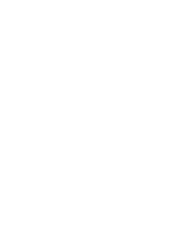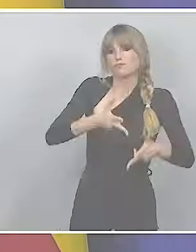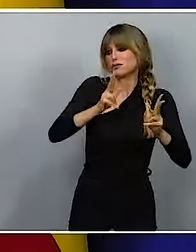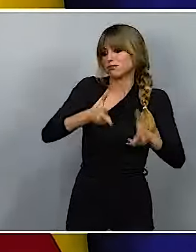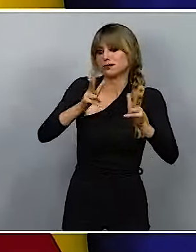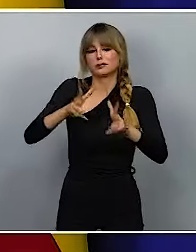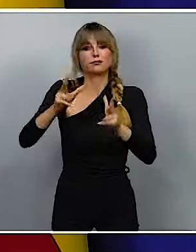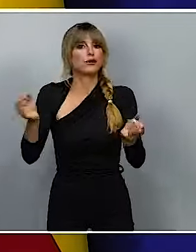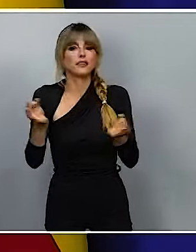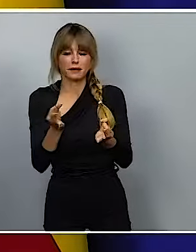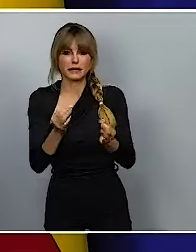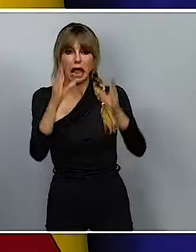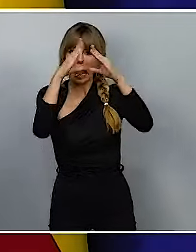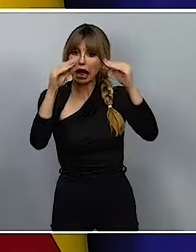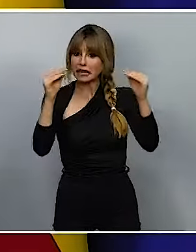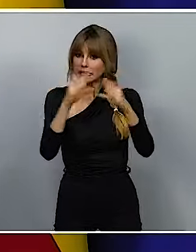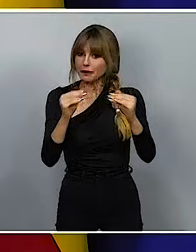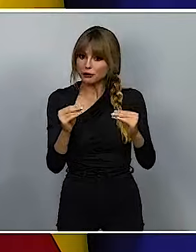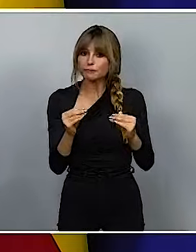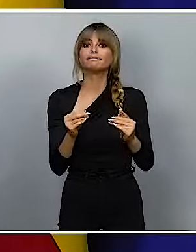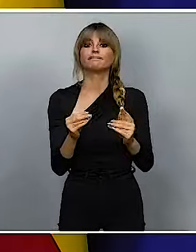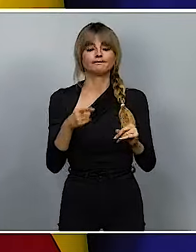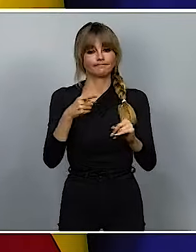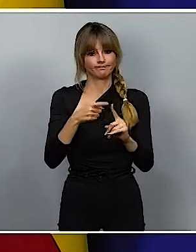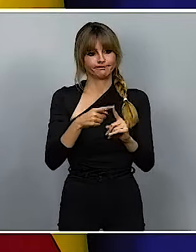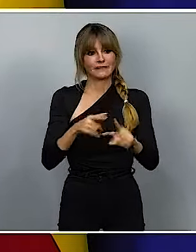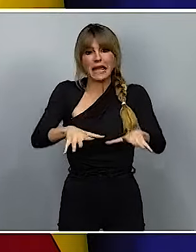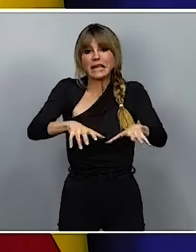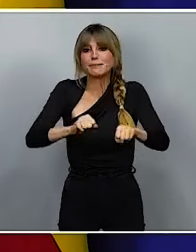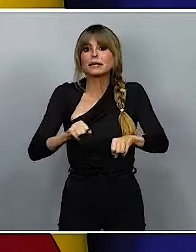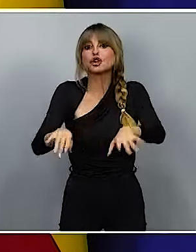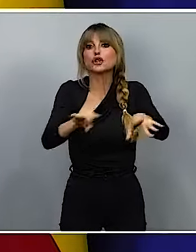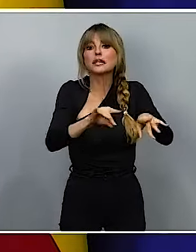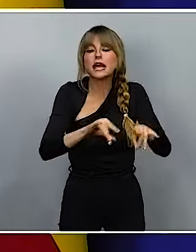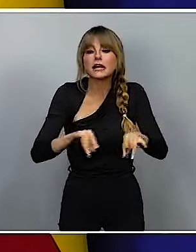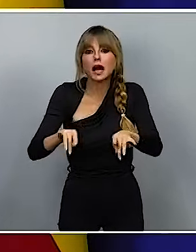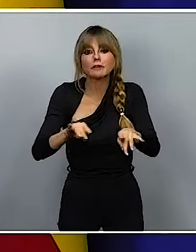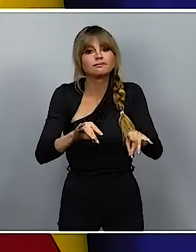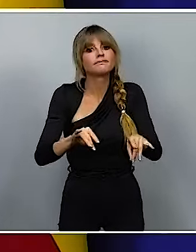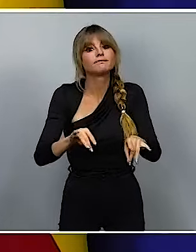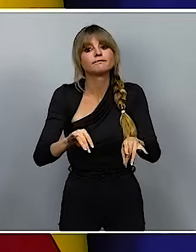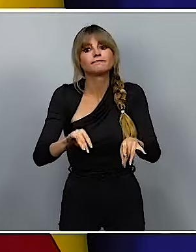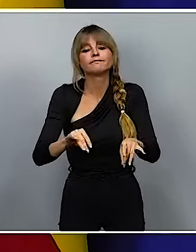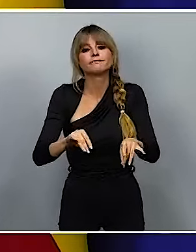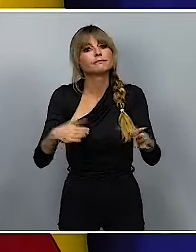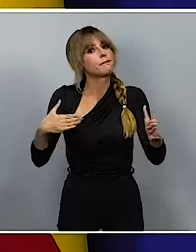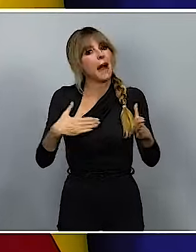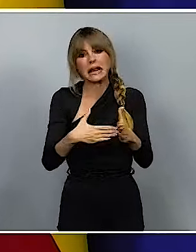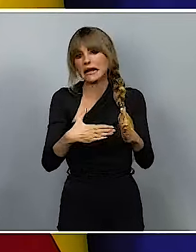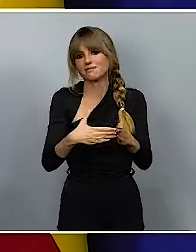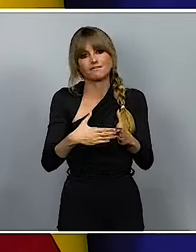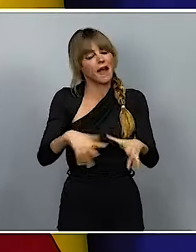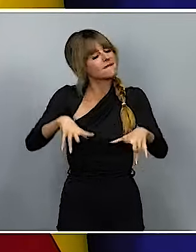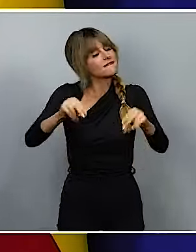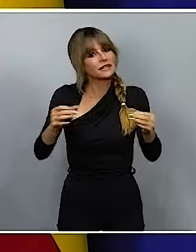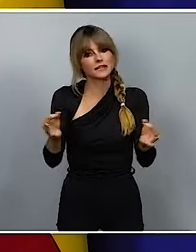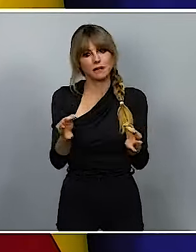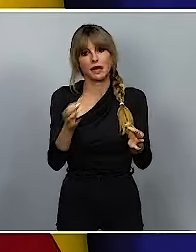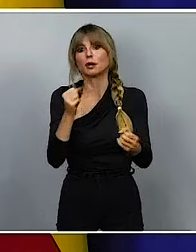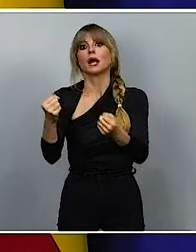escenarios y en el caso de Líbano insistimos en que la invasión terrestre debe detenerse ya que han llegado informaciones muy